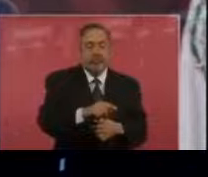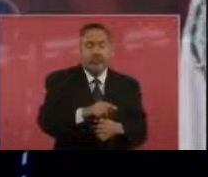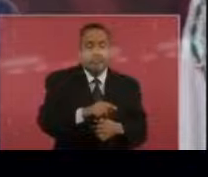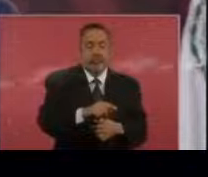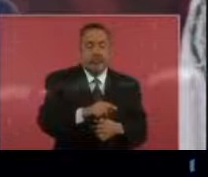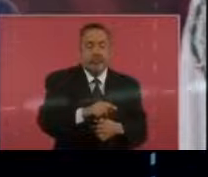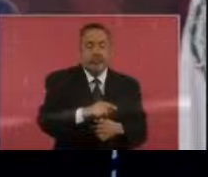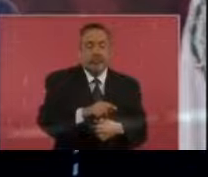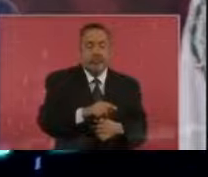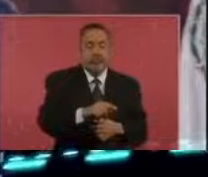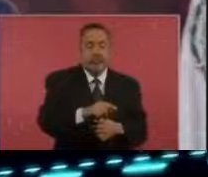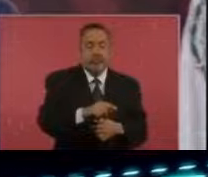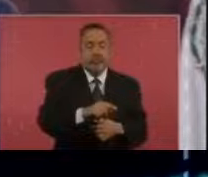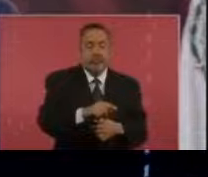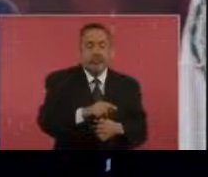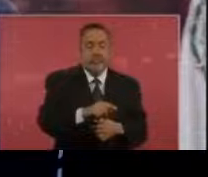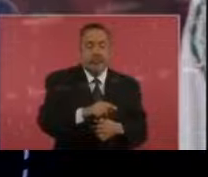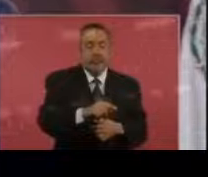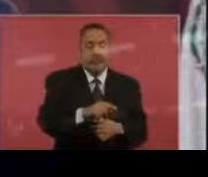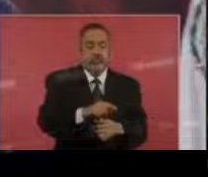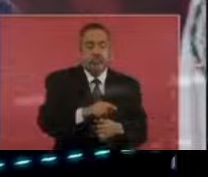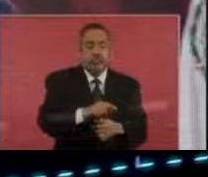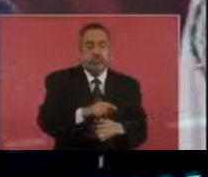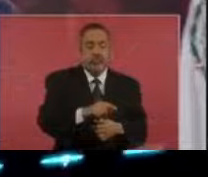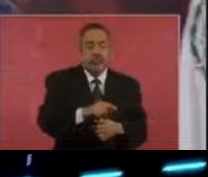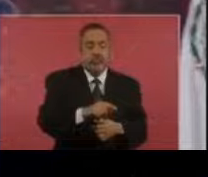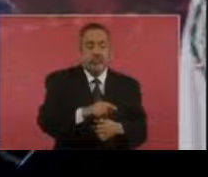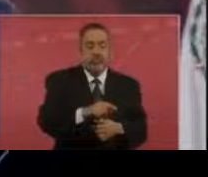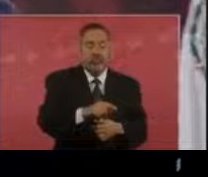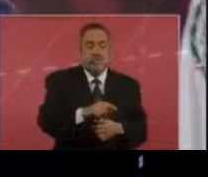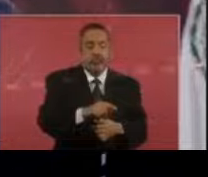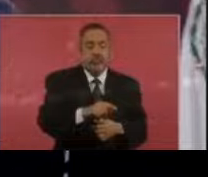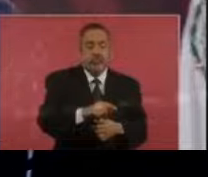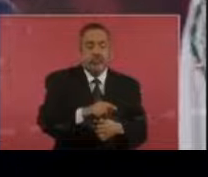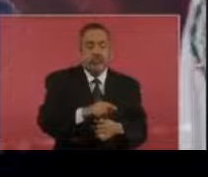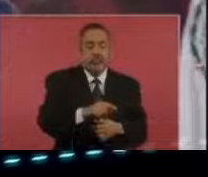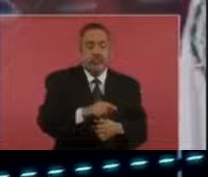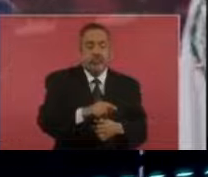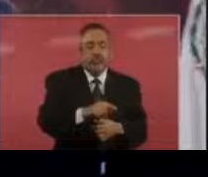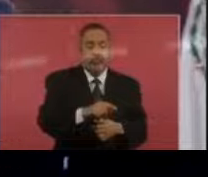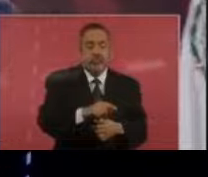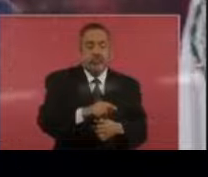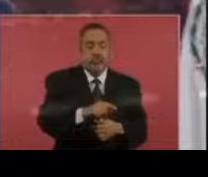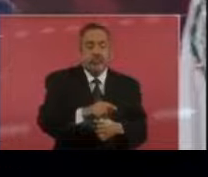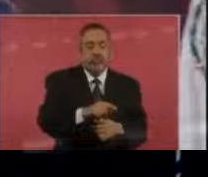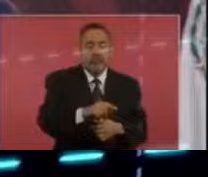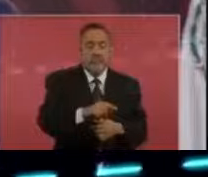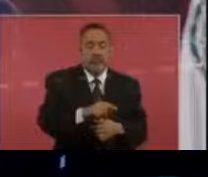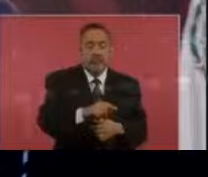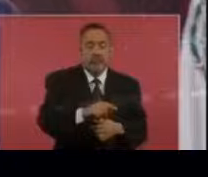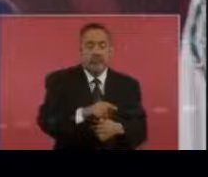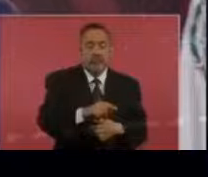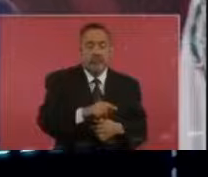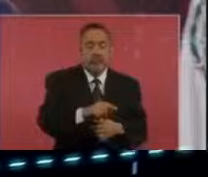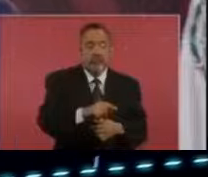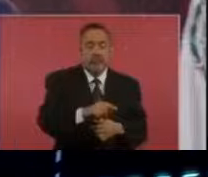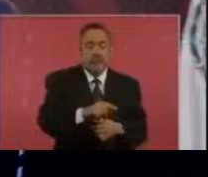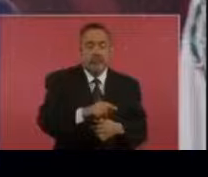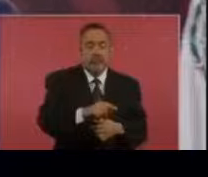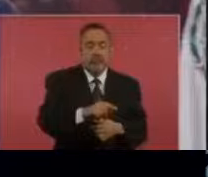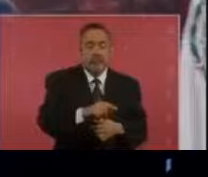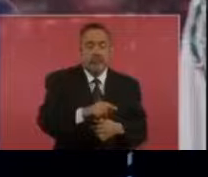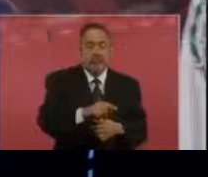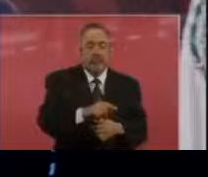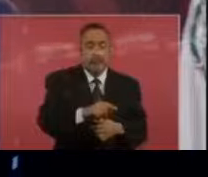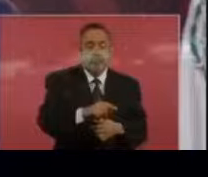toda esa gente que trabajó mucho y pues yo me Expreso de esa manera porque se me es una injusticia Que recibas tampoco pero está